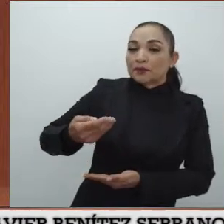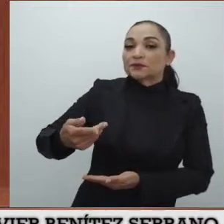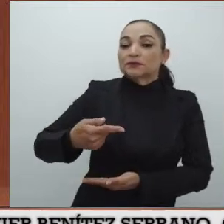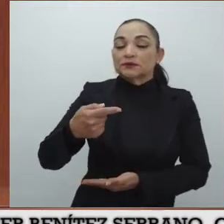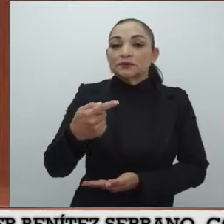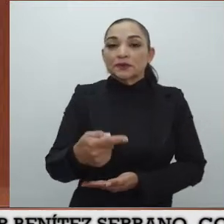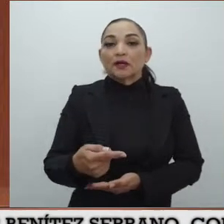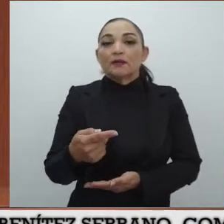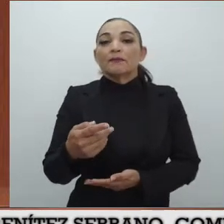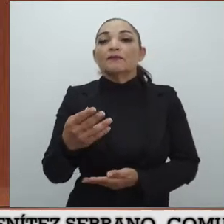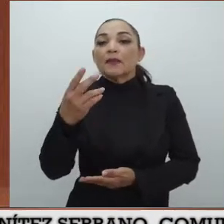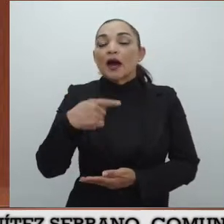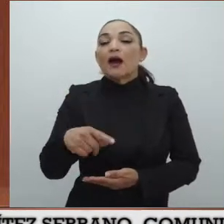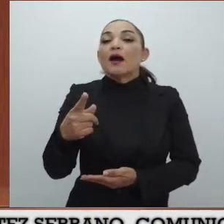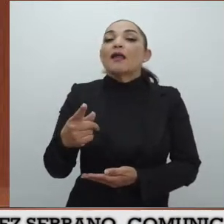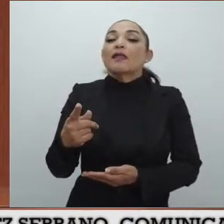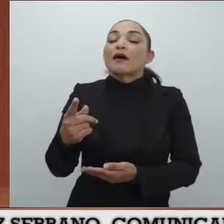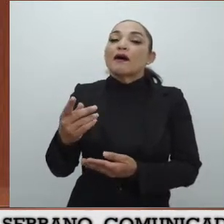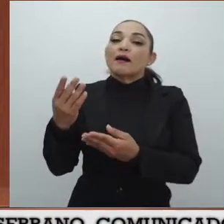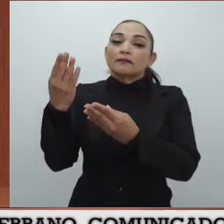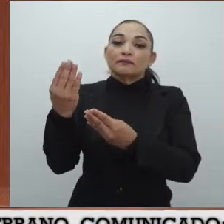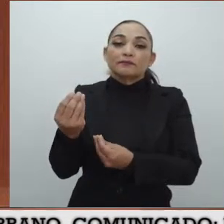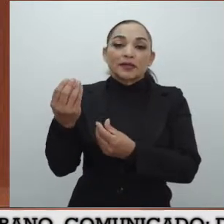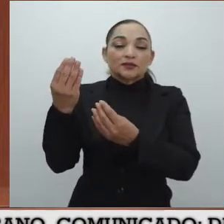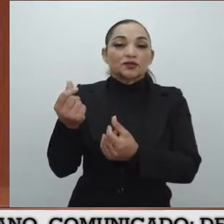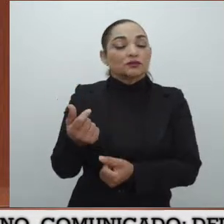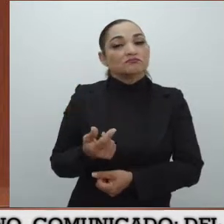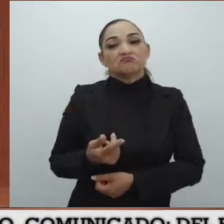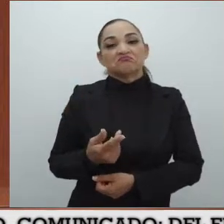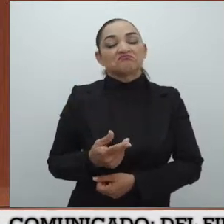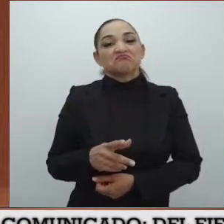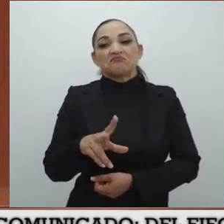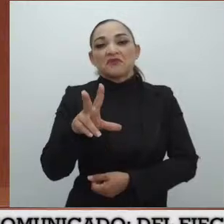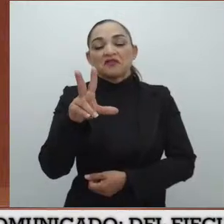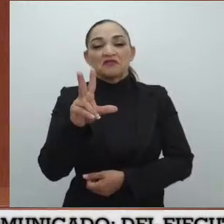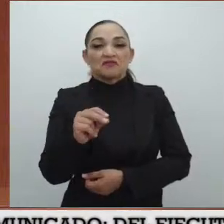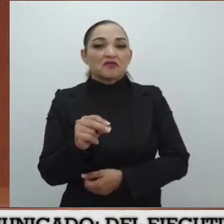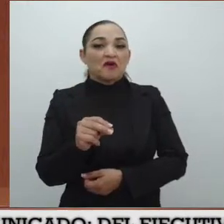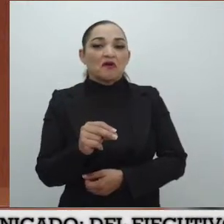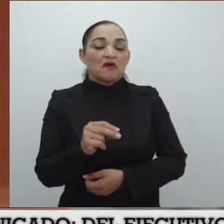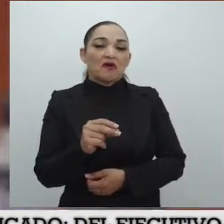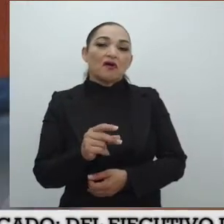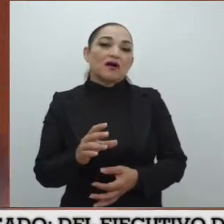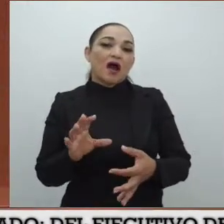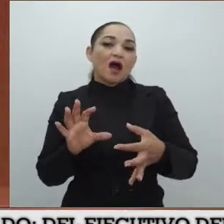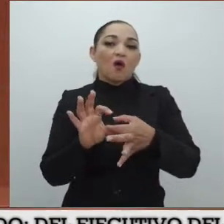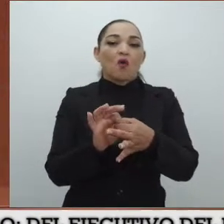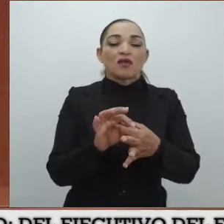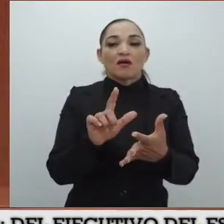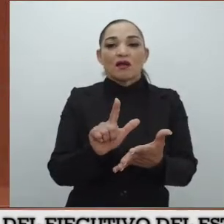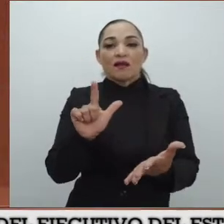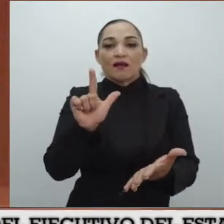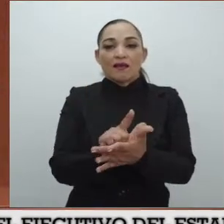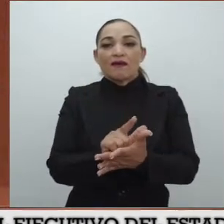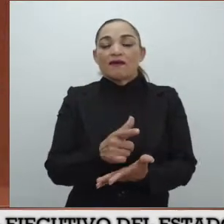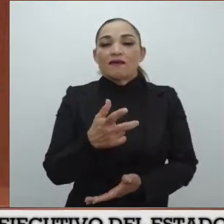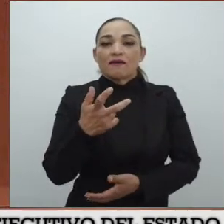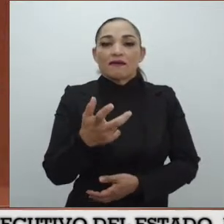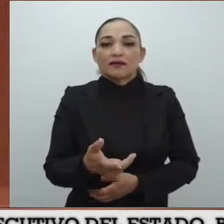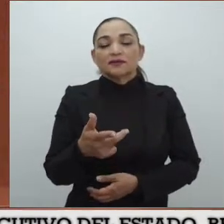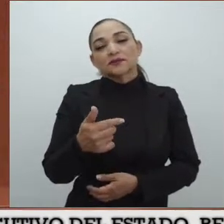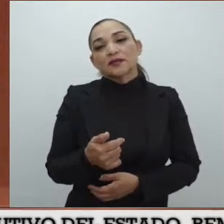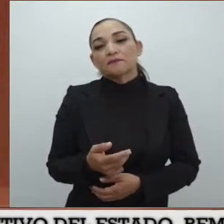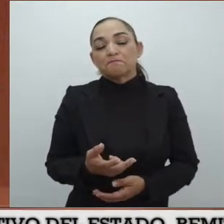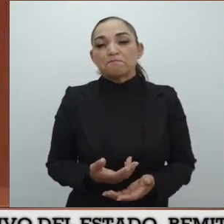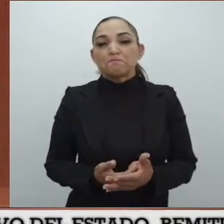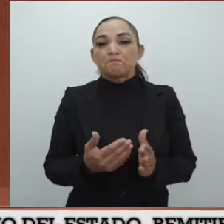dicho oficio expone motivos por los que se considera que no procede el otorgamiento de pensión. Entre los argumentos que señala la Fiscalía encontramos los